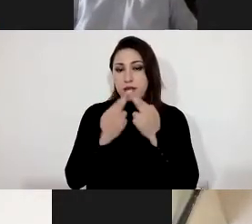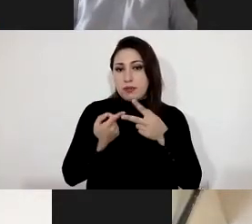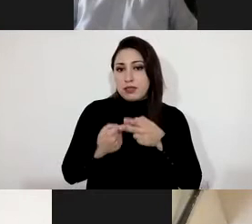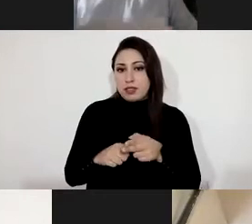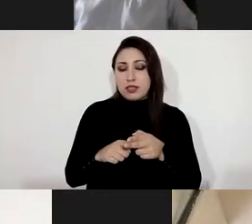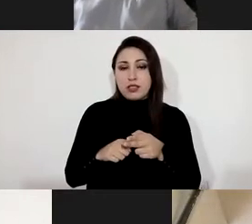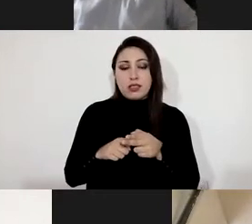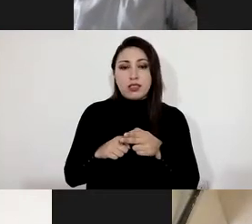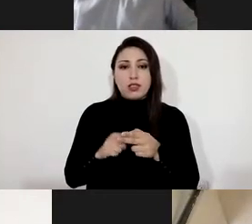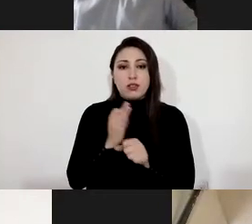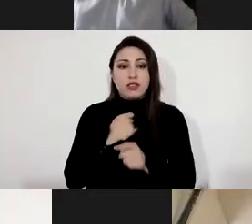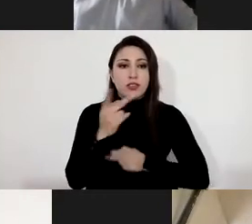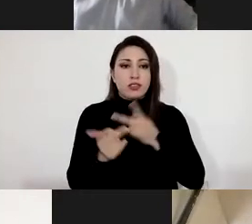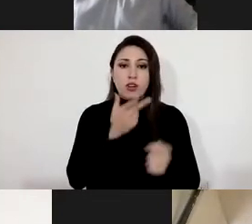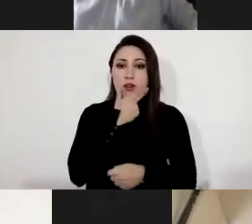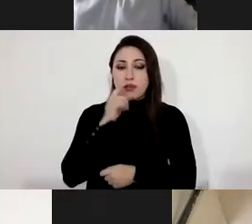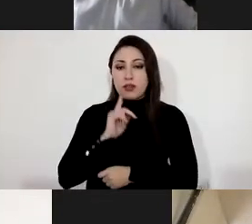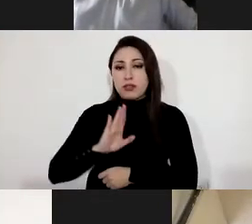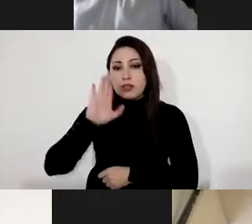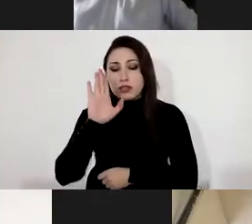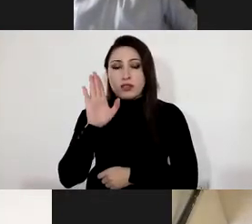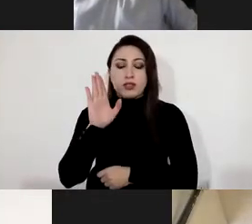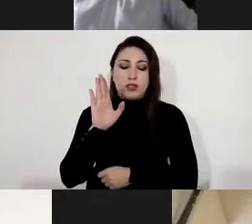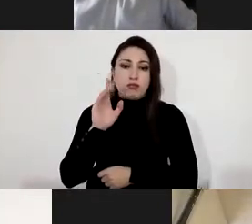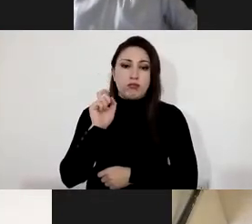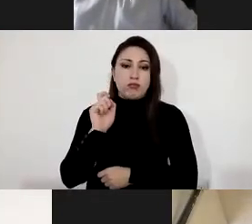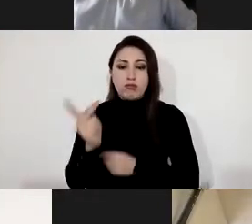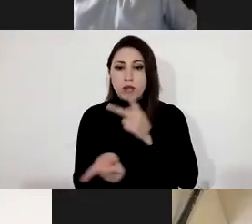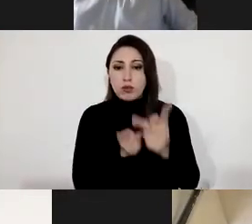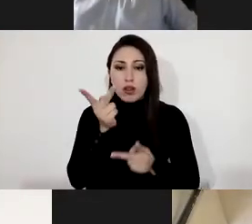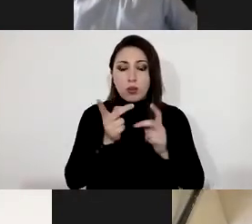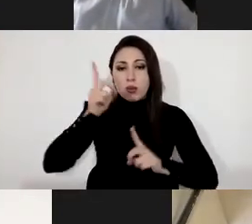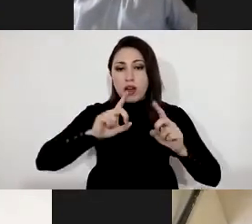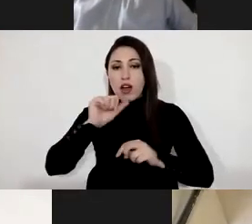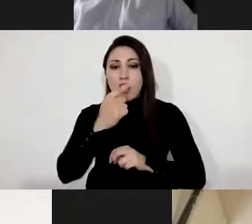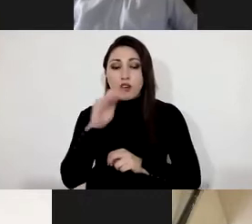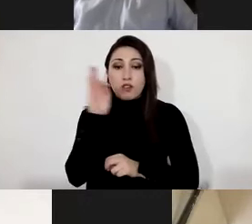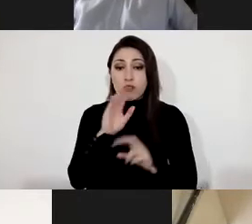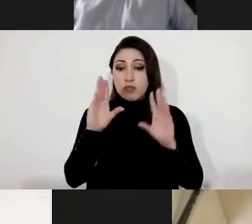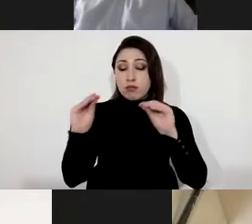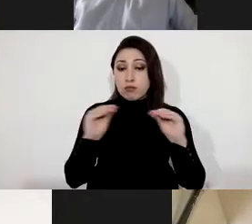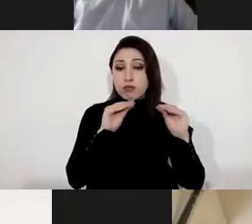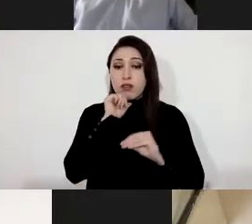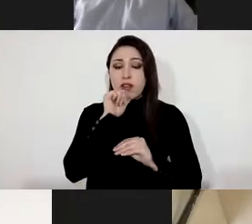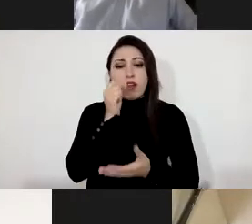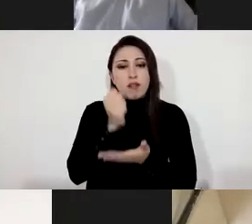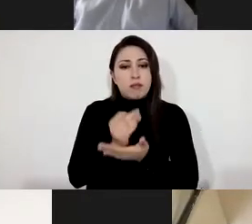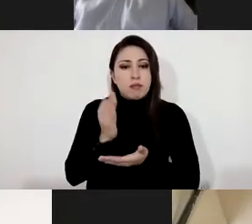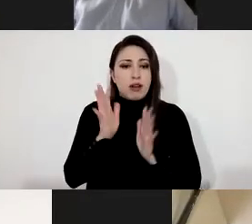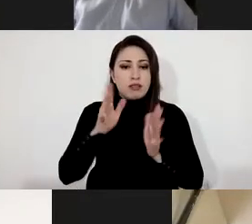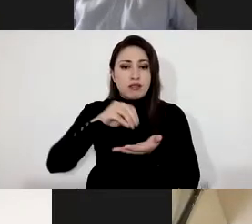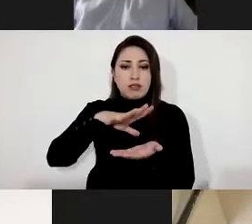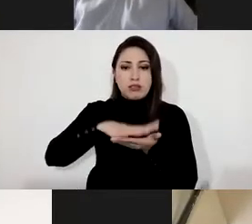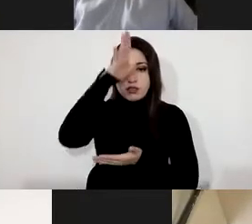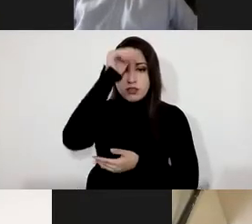si se tiene algún comentario en cada uno de los puntos del orden del día y en caso de no ser así, se entenderá por aprobado en sus términos el acuerdo de